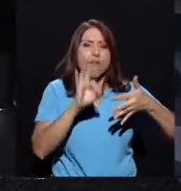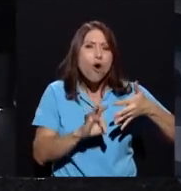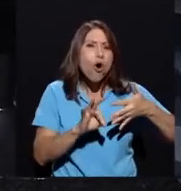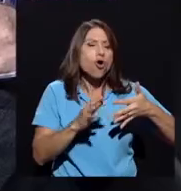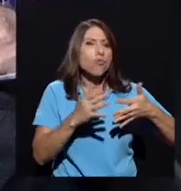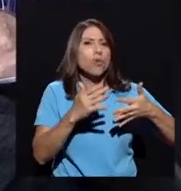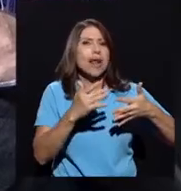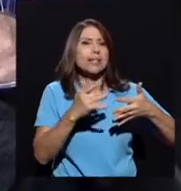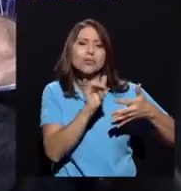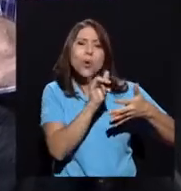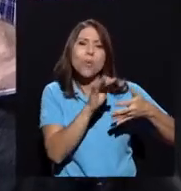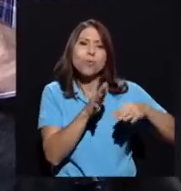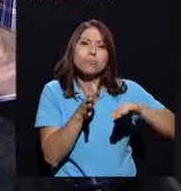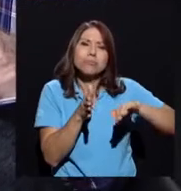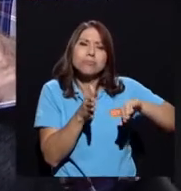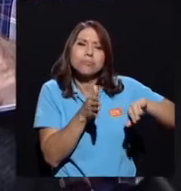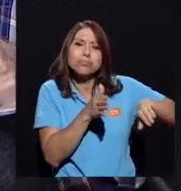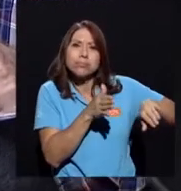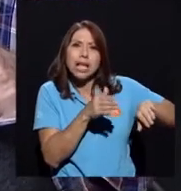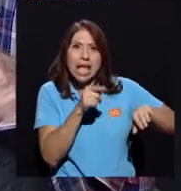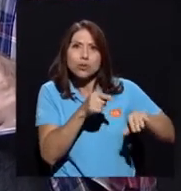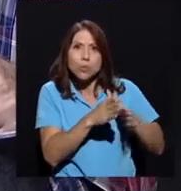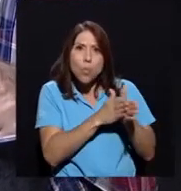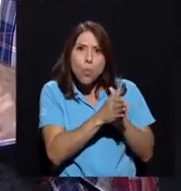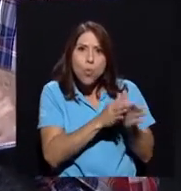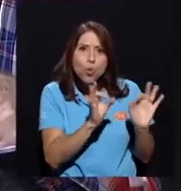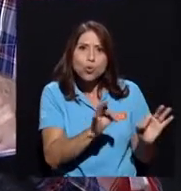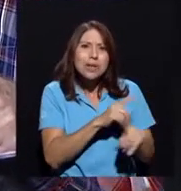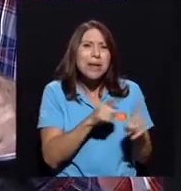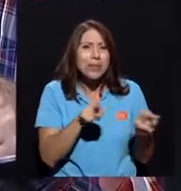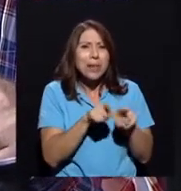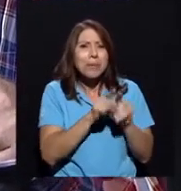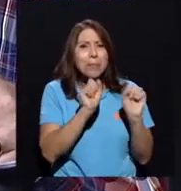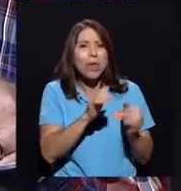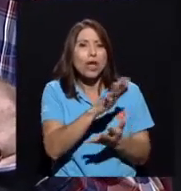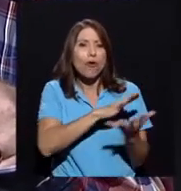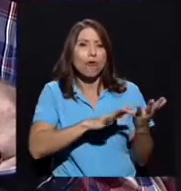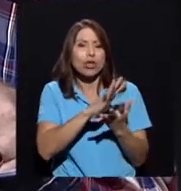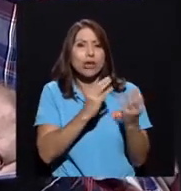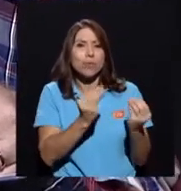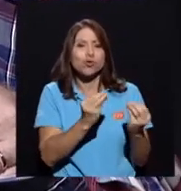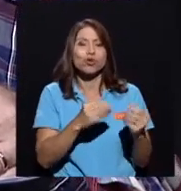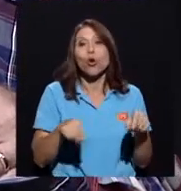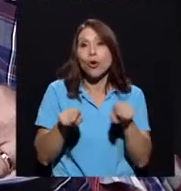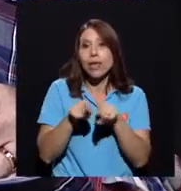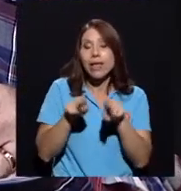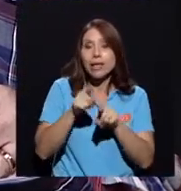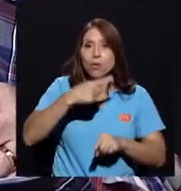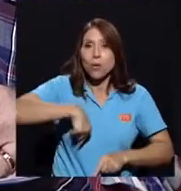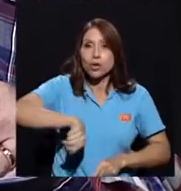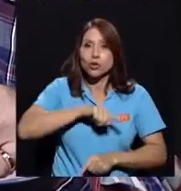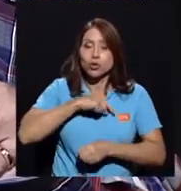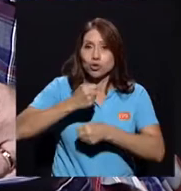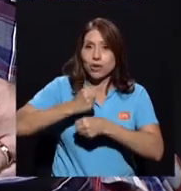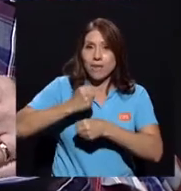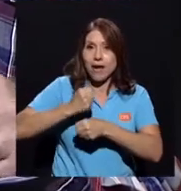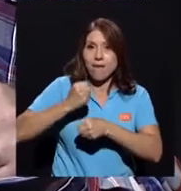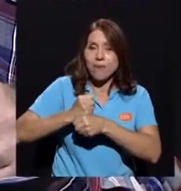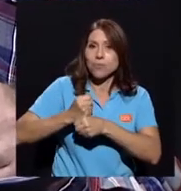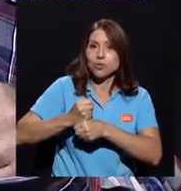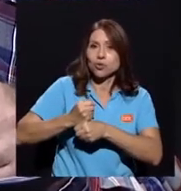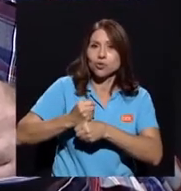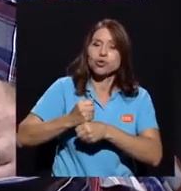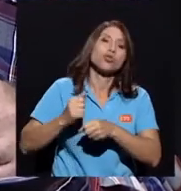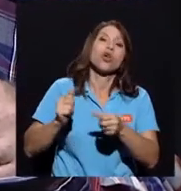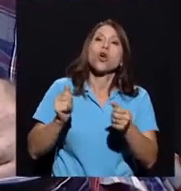pero que también pueden confundir mucho incluso cuando trabajábamos cuando empezamos a trabajar en